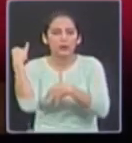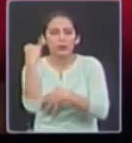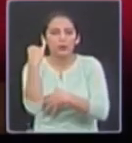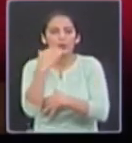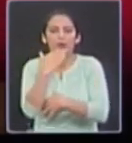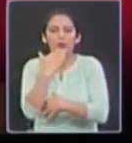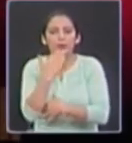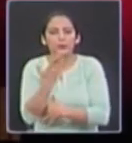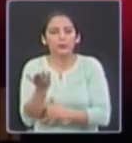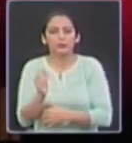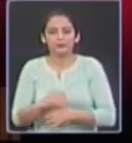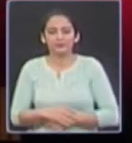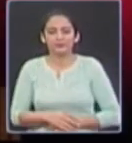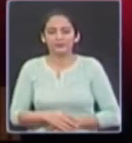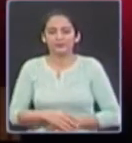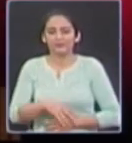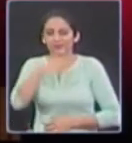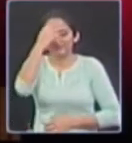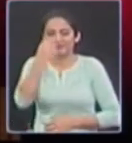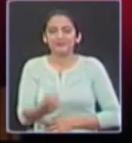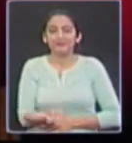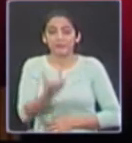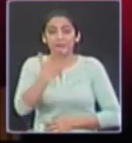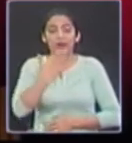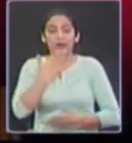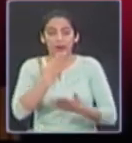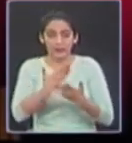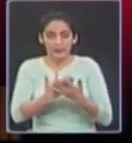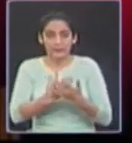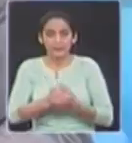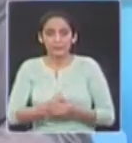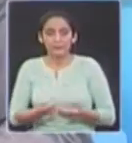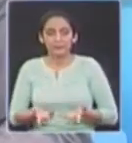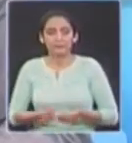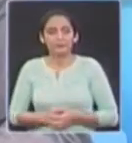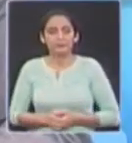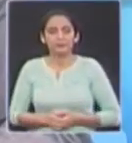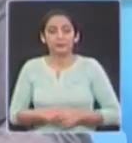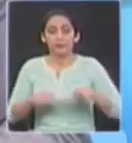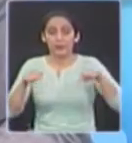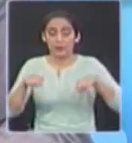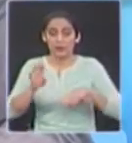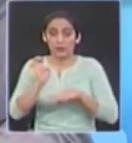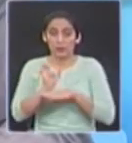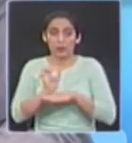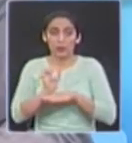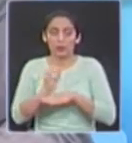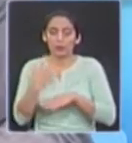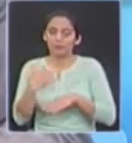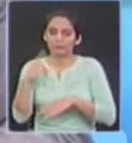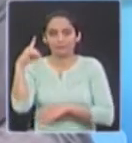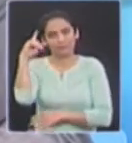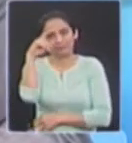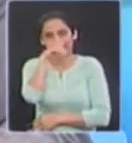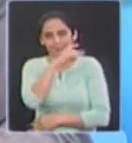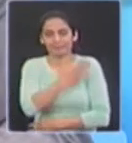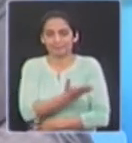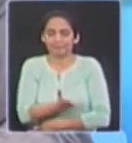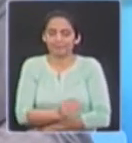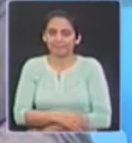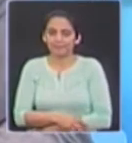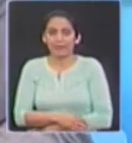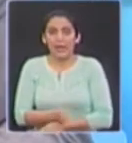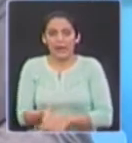Buenos días, Fernando, muchas gracias por el espacio. Bueno, en realidad la situación que está viviendo el país es bastante compleja, como ya lo escuchamos también